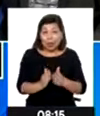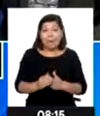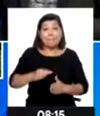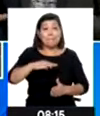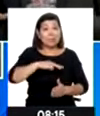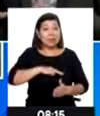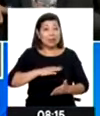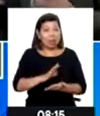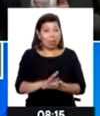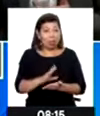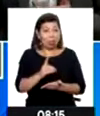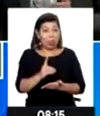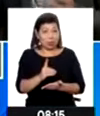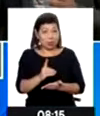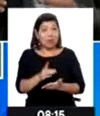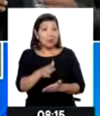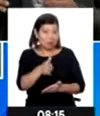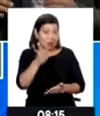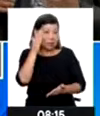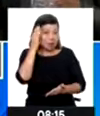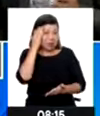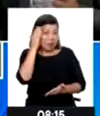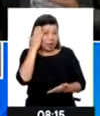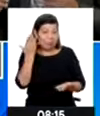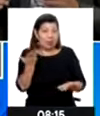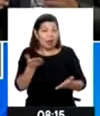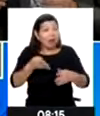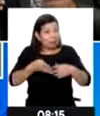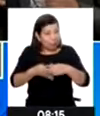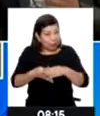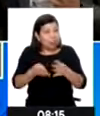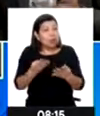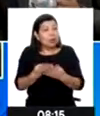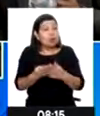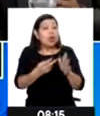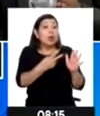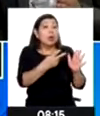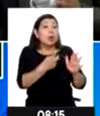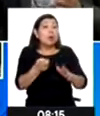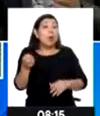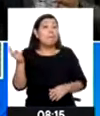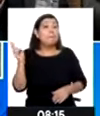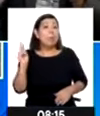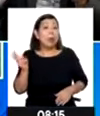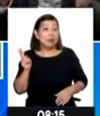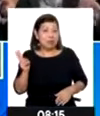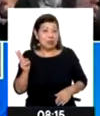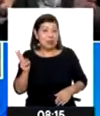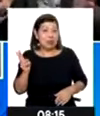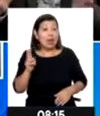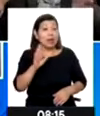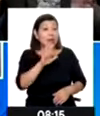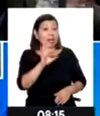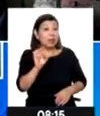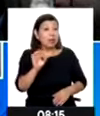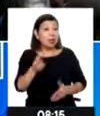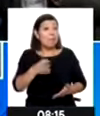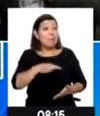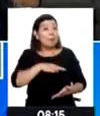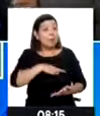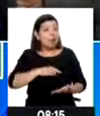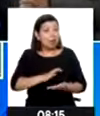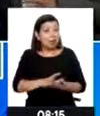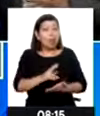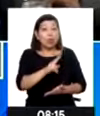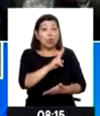el Ministerio de Educación, porque deben saber también que en cárceles tenemos 700 maestros, 500 del Ministerio de Educación